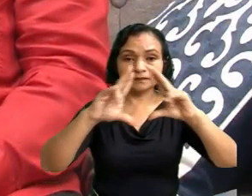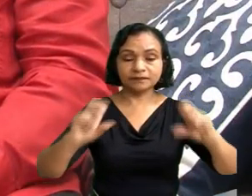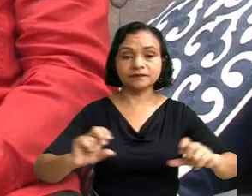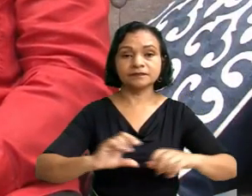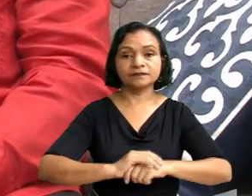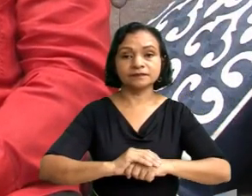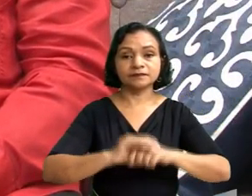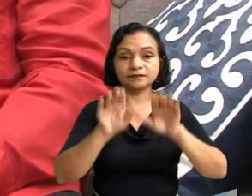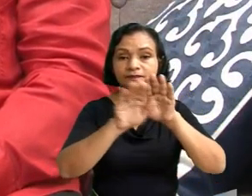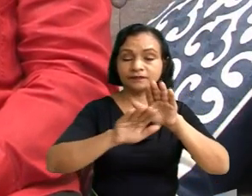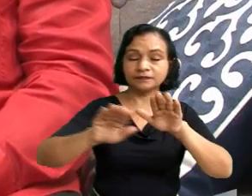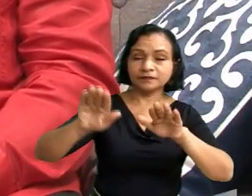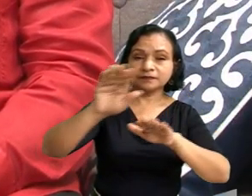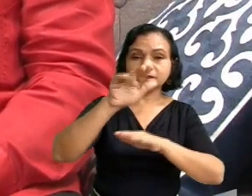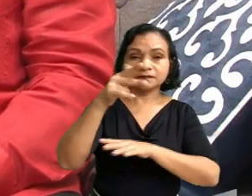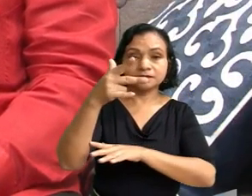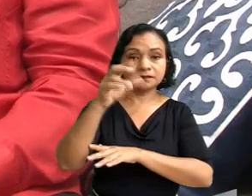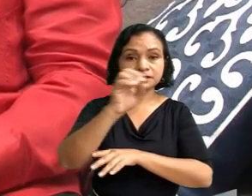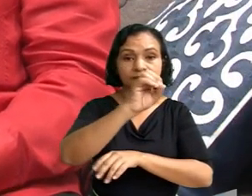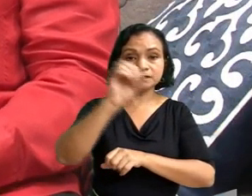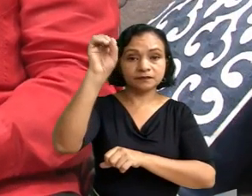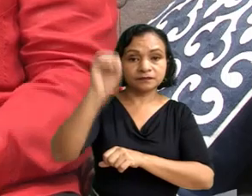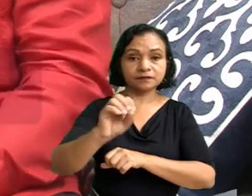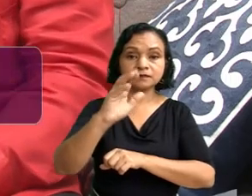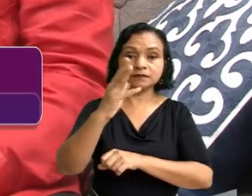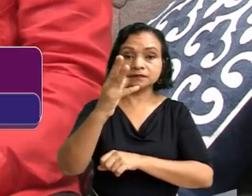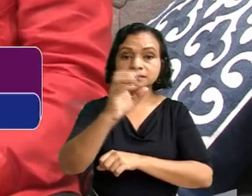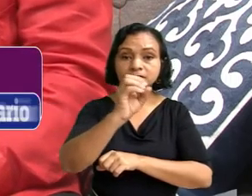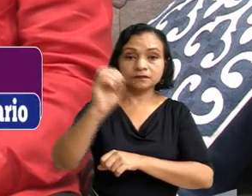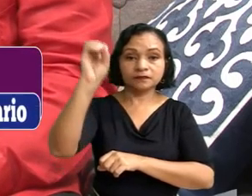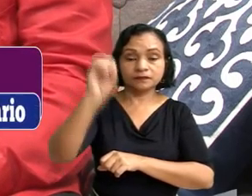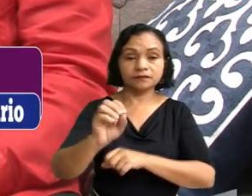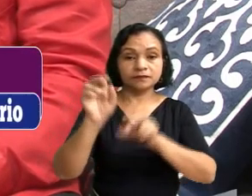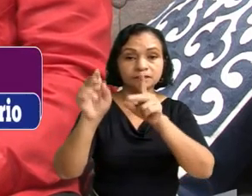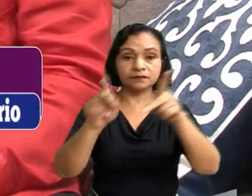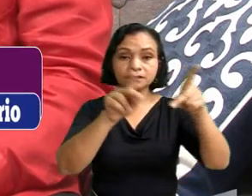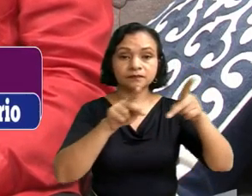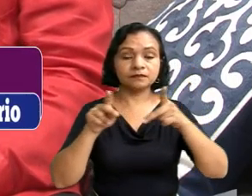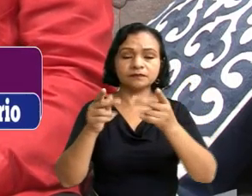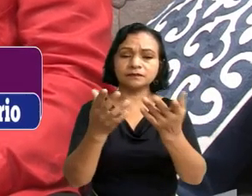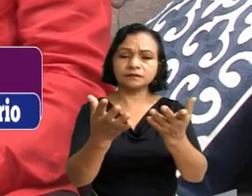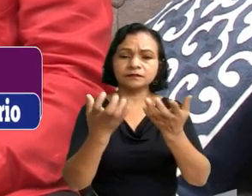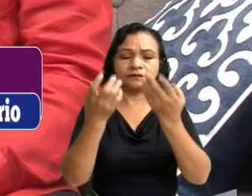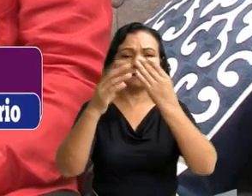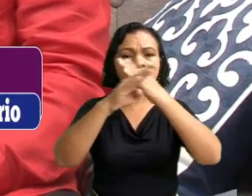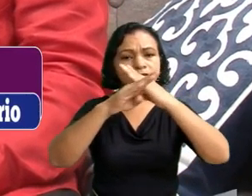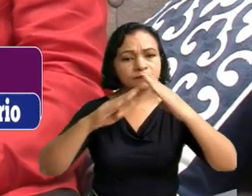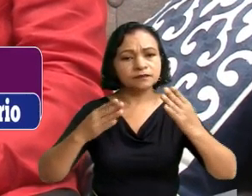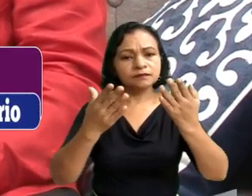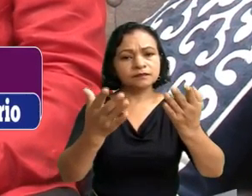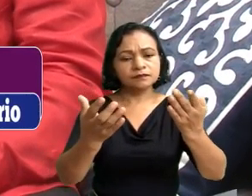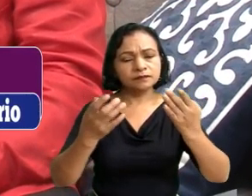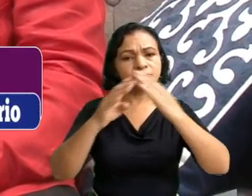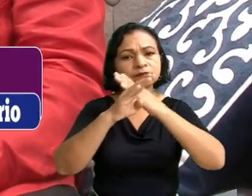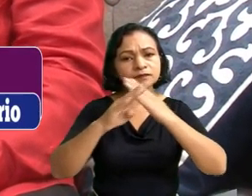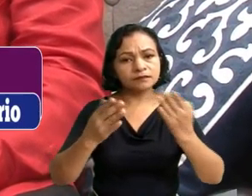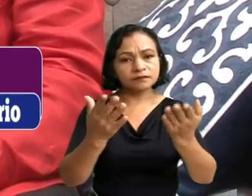más del ochenta y pico por ciento casi el 90 por ciento de la población ha dicho que quieren la paz que quiere la reconciliación